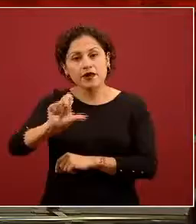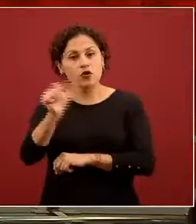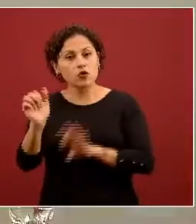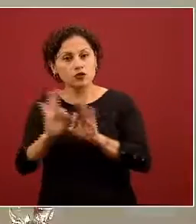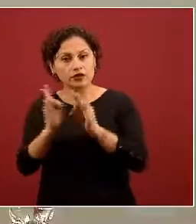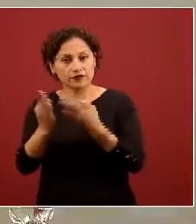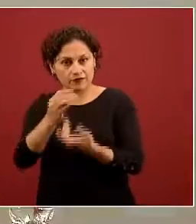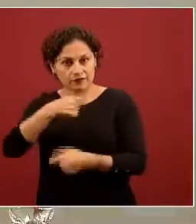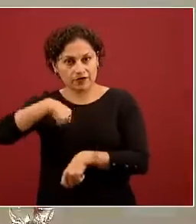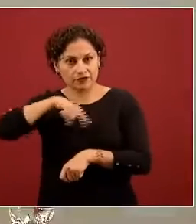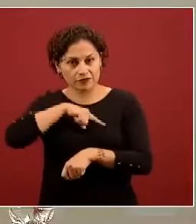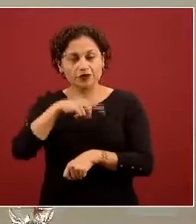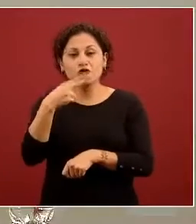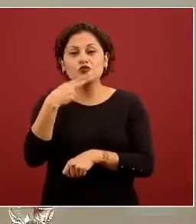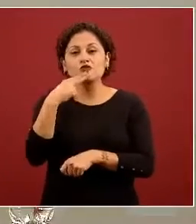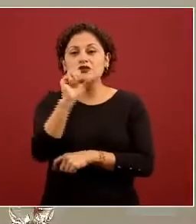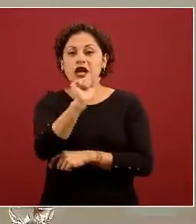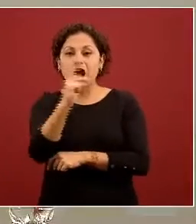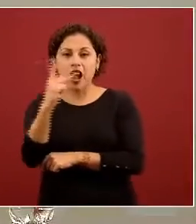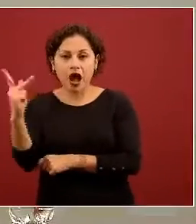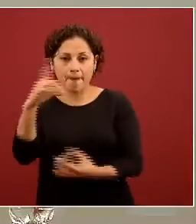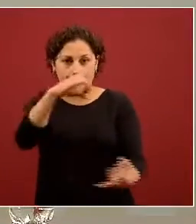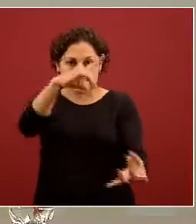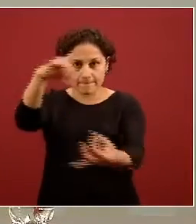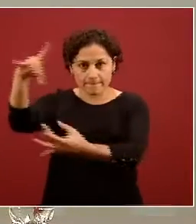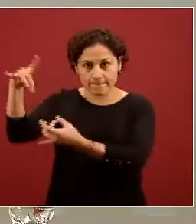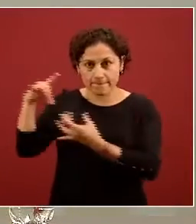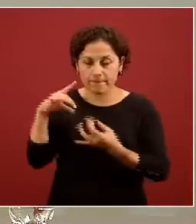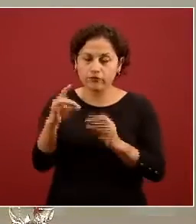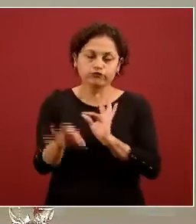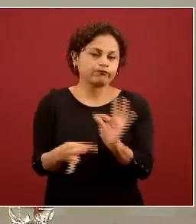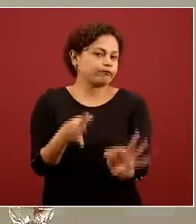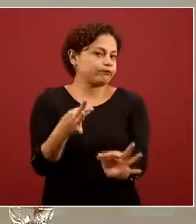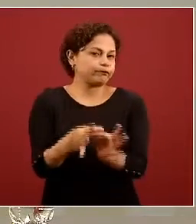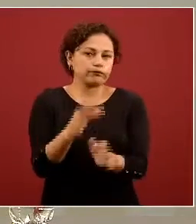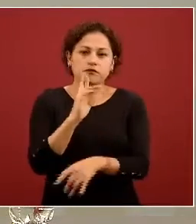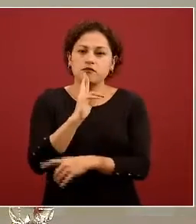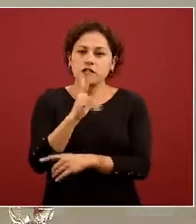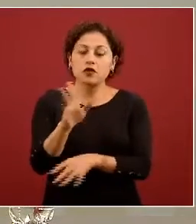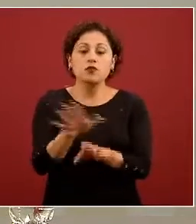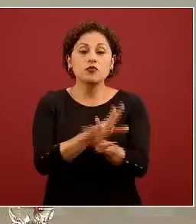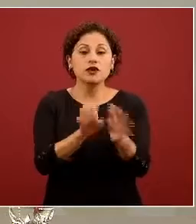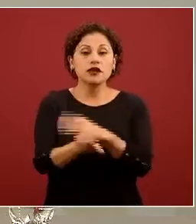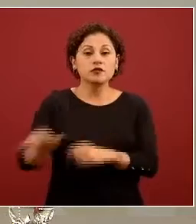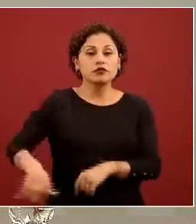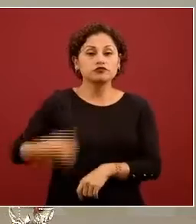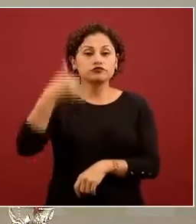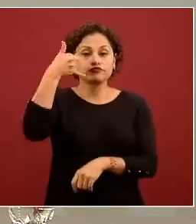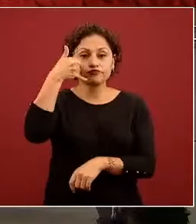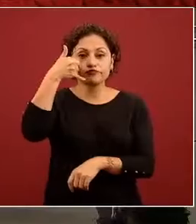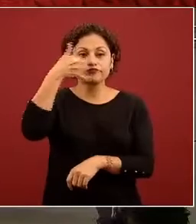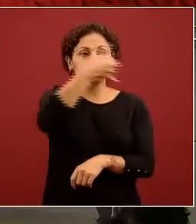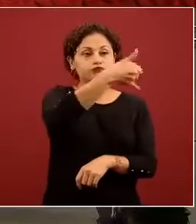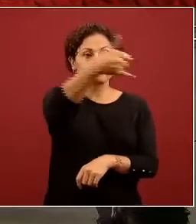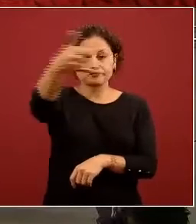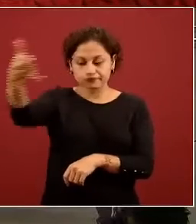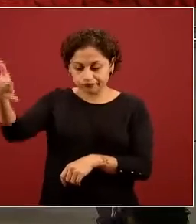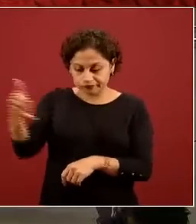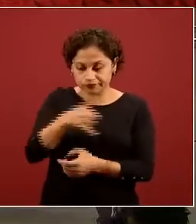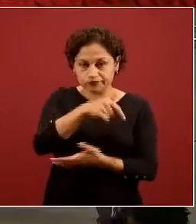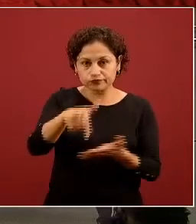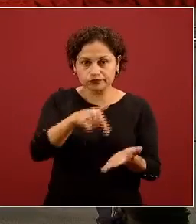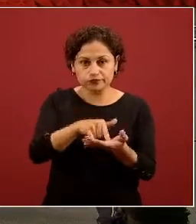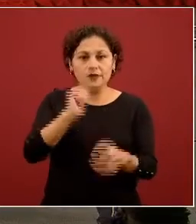mucho más precisa porque se basa en la geolocalización de los aparatos telefónicos y utiliza las plataformas